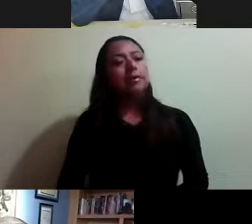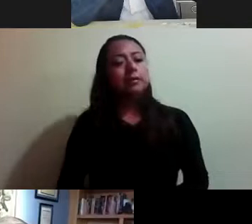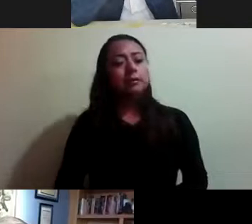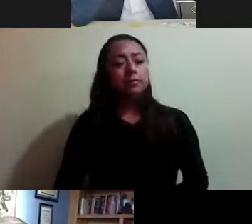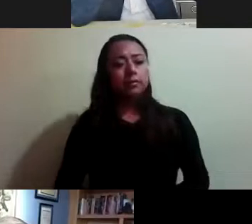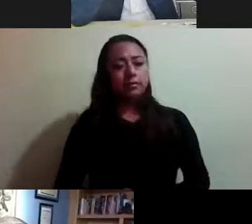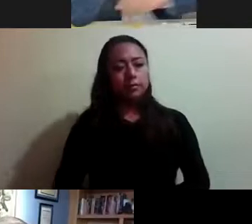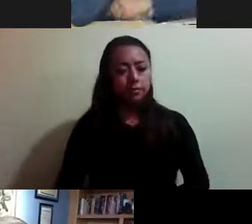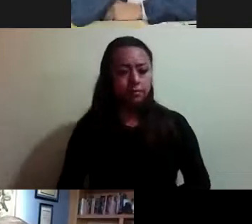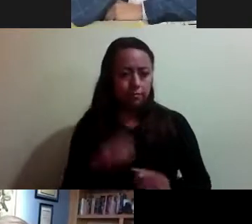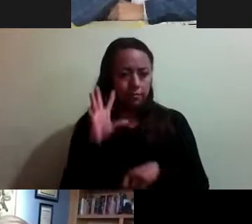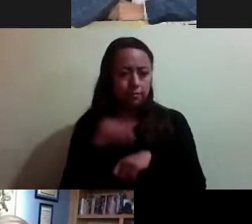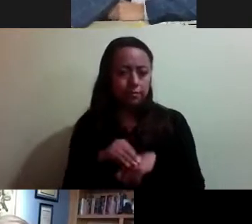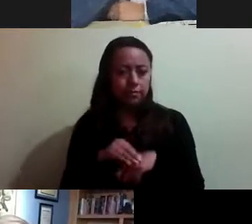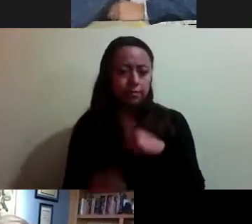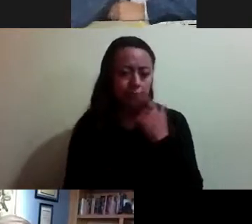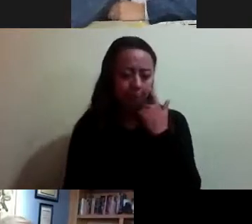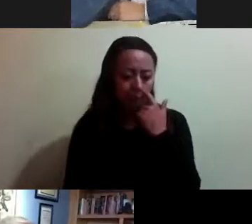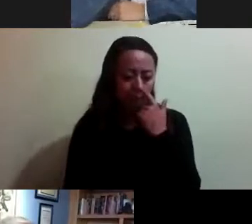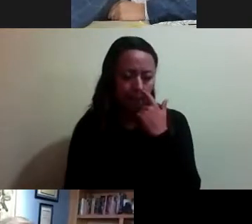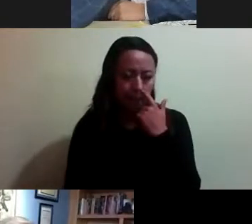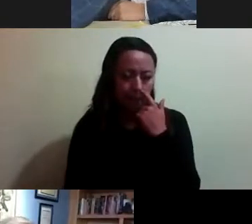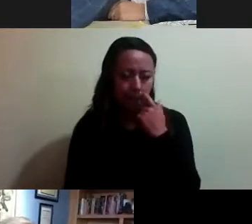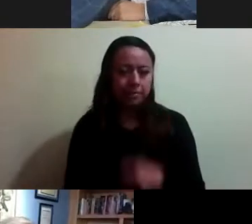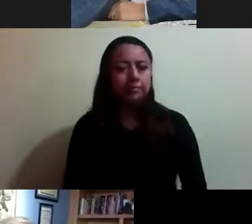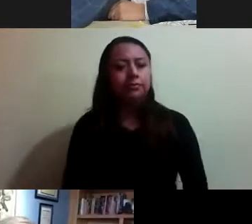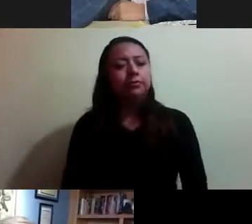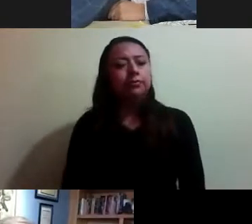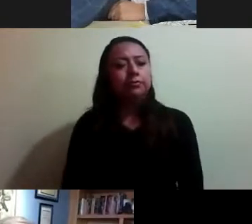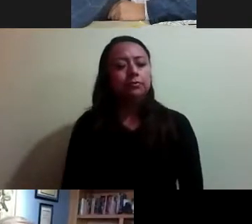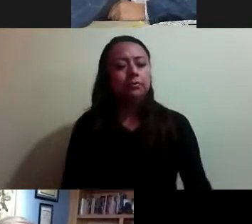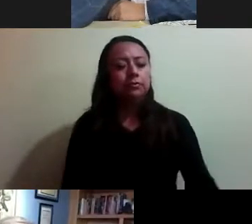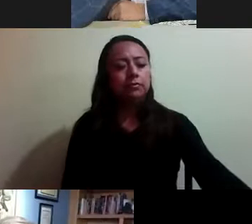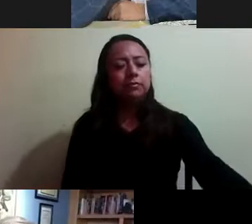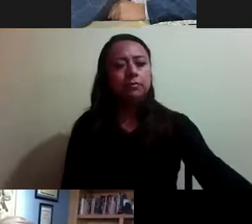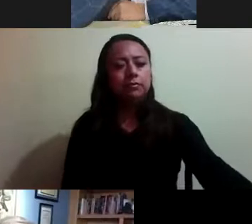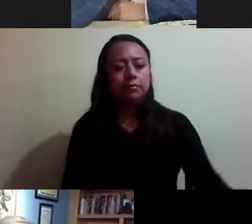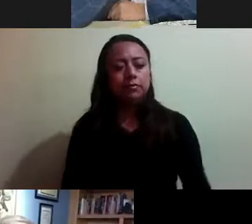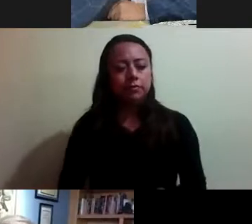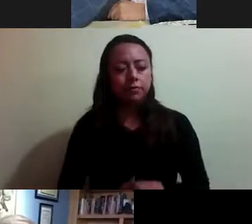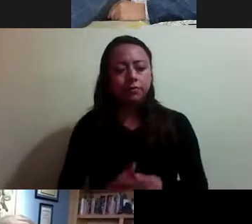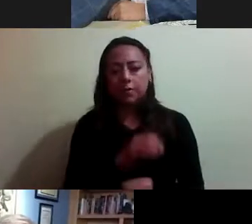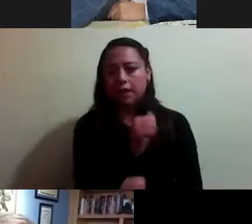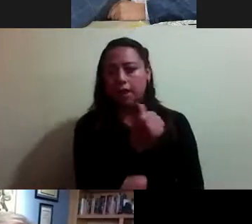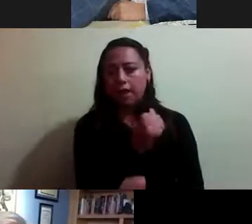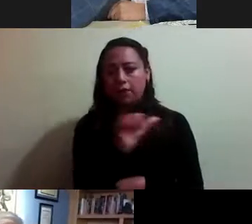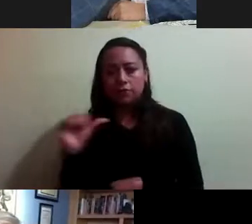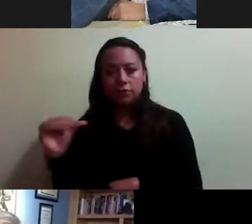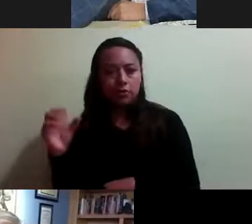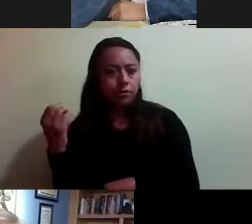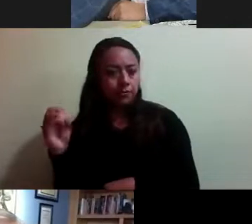Si me permite, de agosto a octubre han